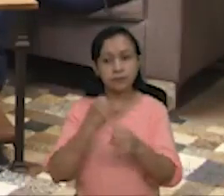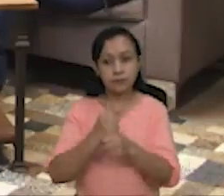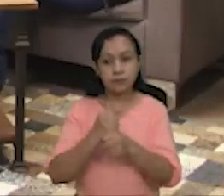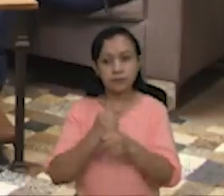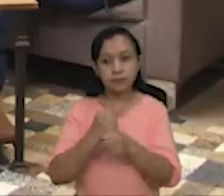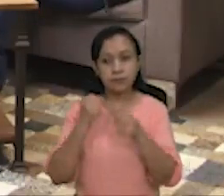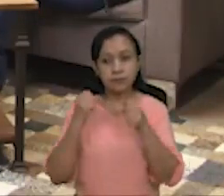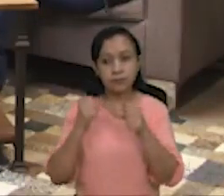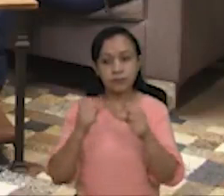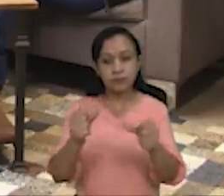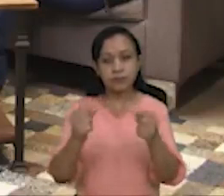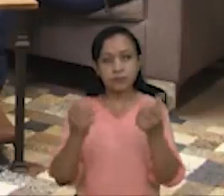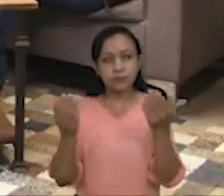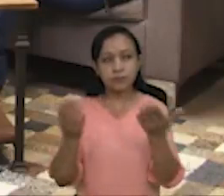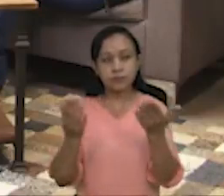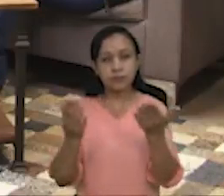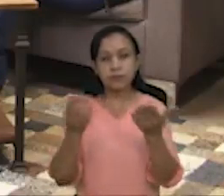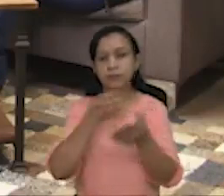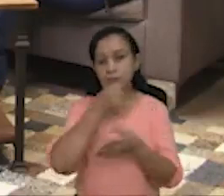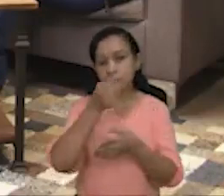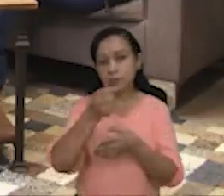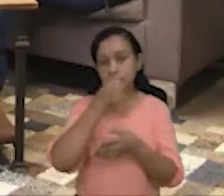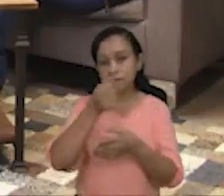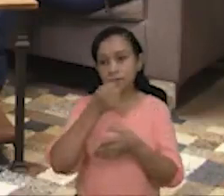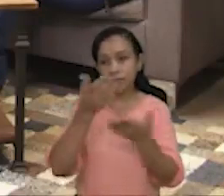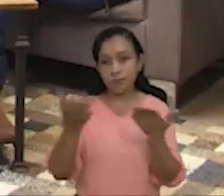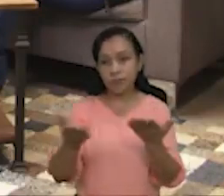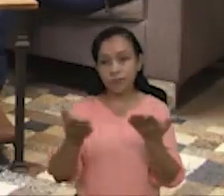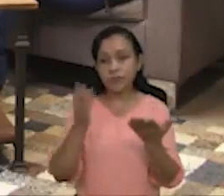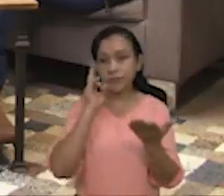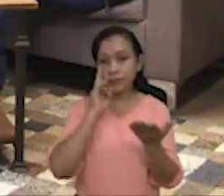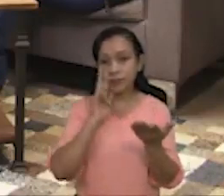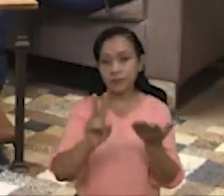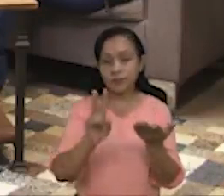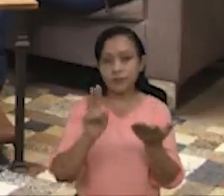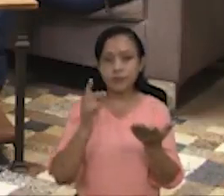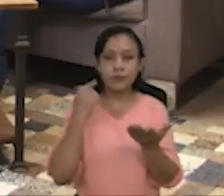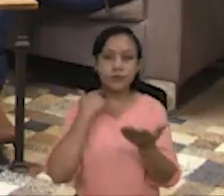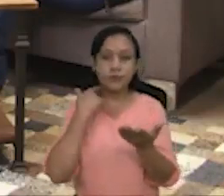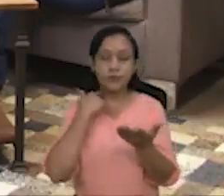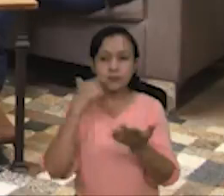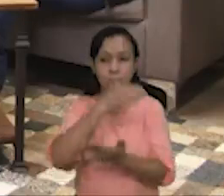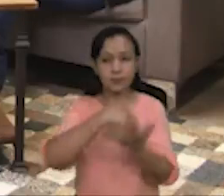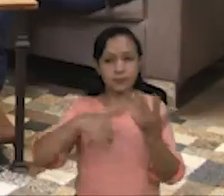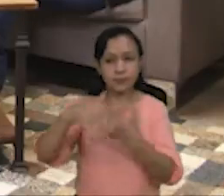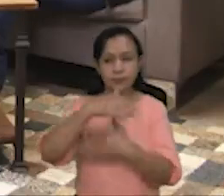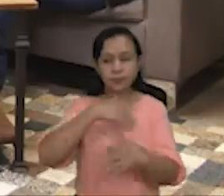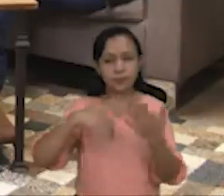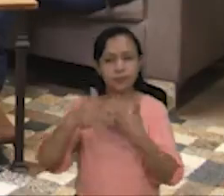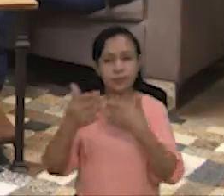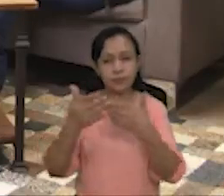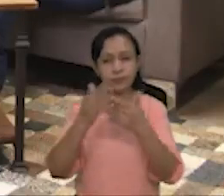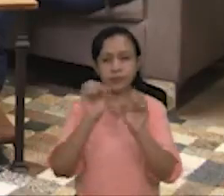en el Parlamento, nosotros vemos de pronto un periodista, después otro, pero veo que hay siempre esa relación muy próxima con